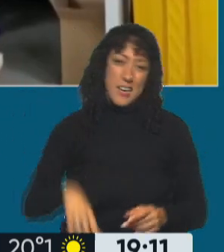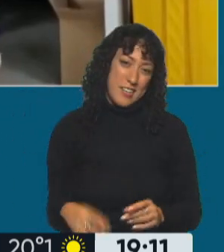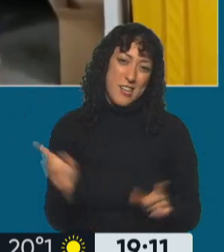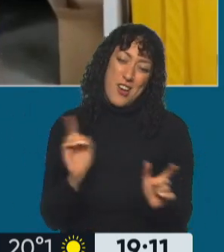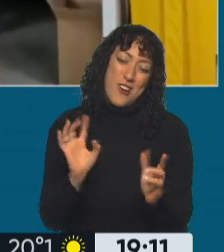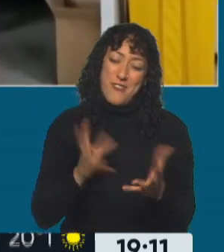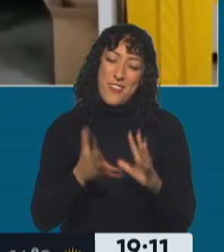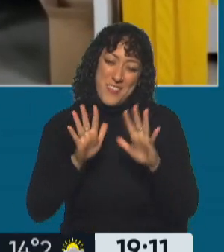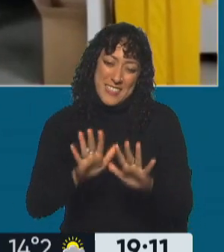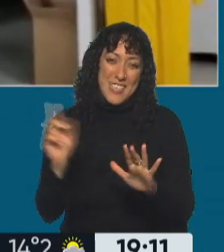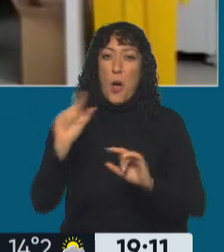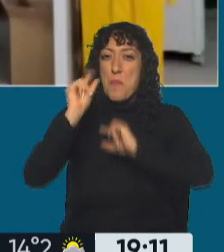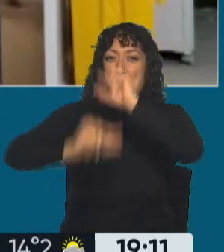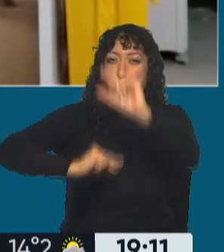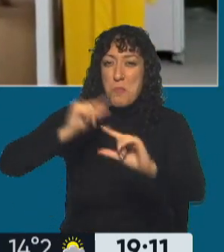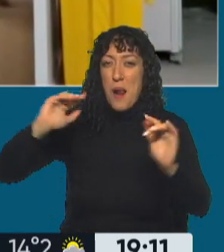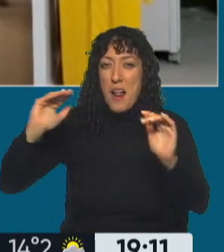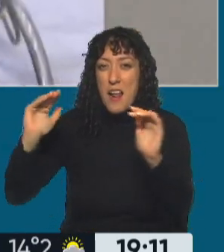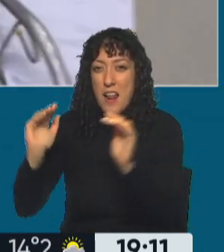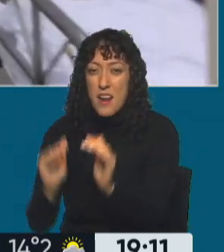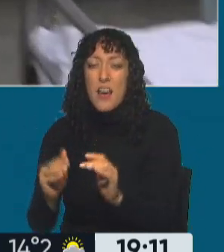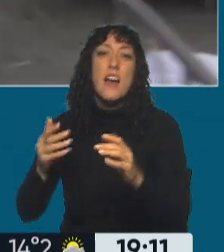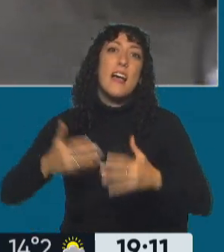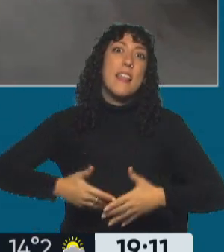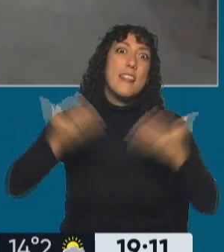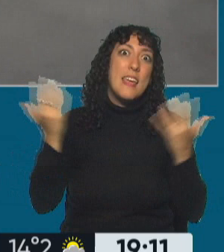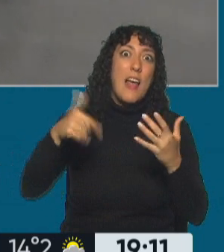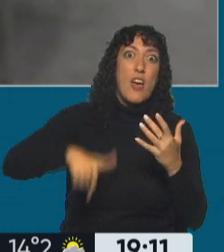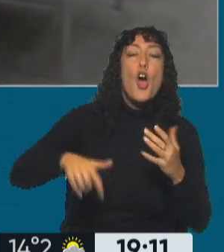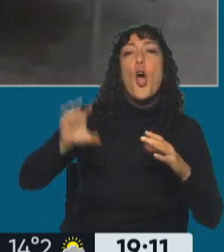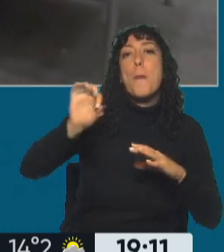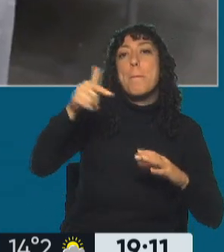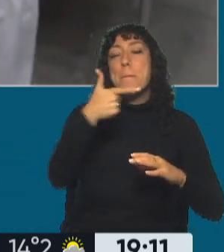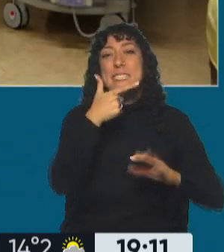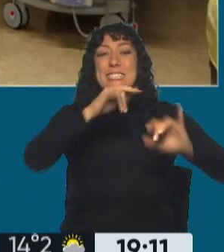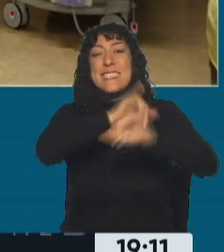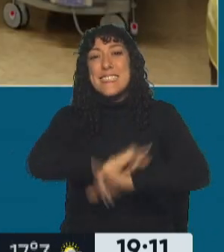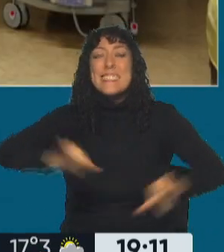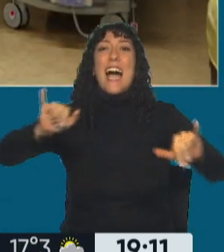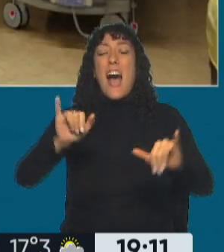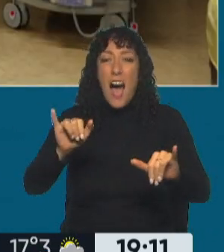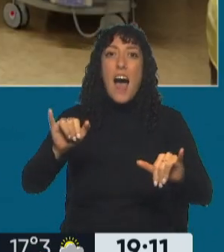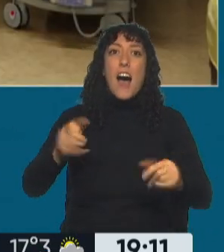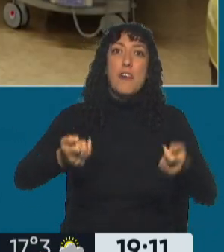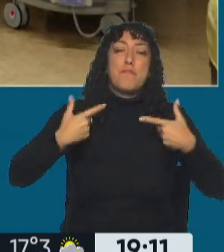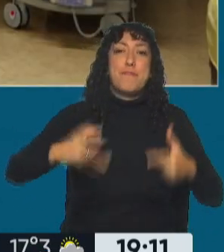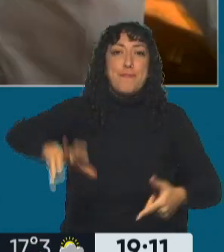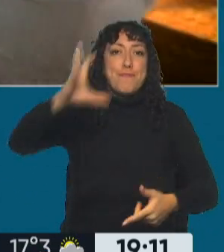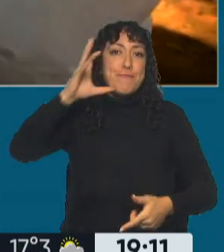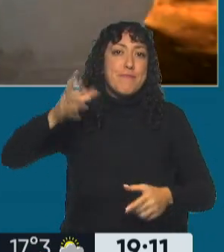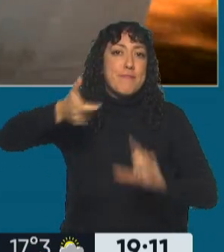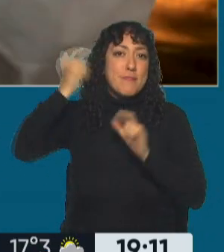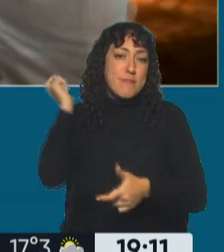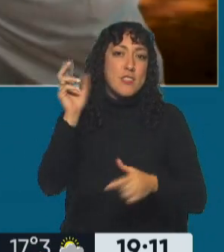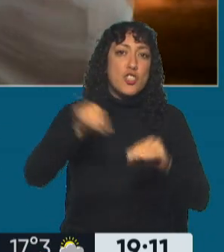fue por supuesto de forma gradual, pero el hecho o el anuncio de hoy de la Organización Mundial de la Salud nos recuerda un poco lo que vivimos justamente en